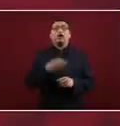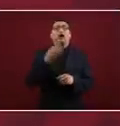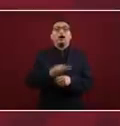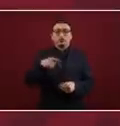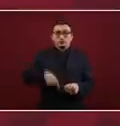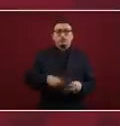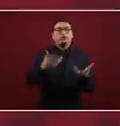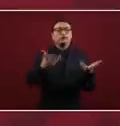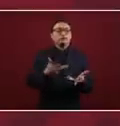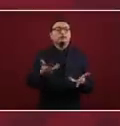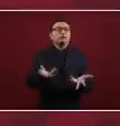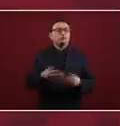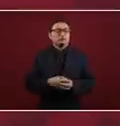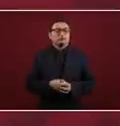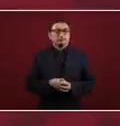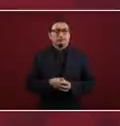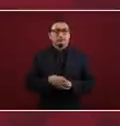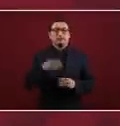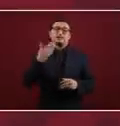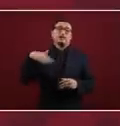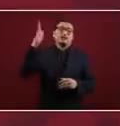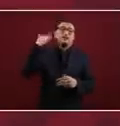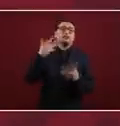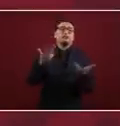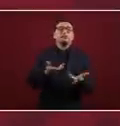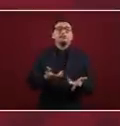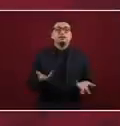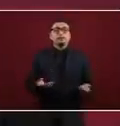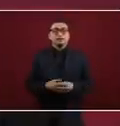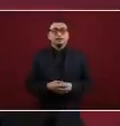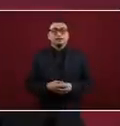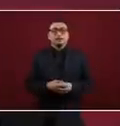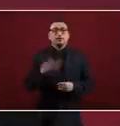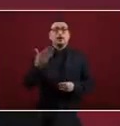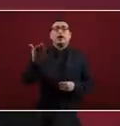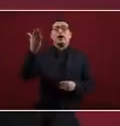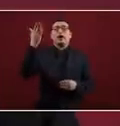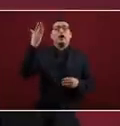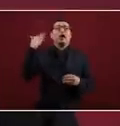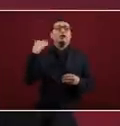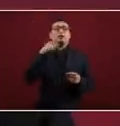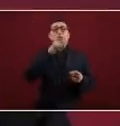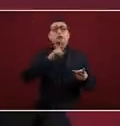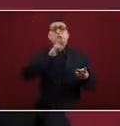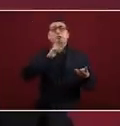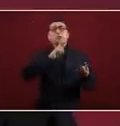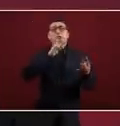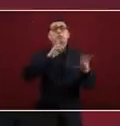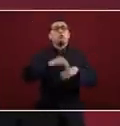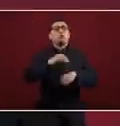haciendo ahora y lo que se hacía antes es que antes era mentira sobre